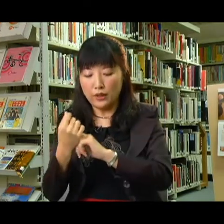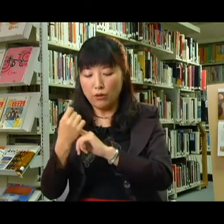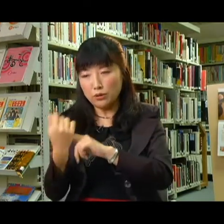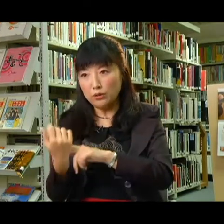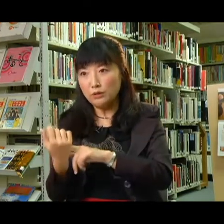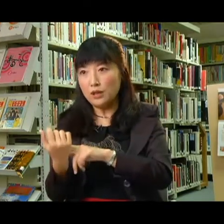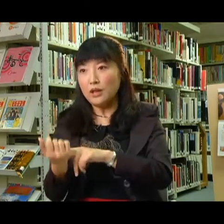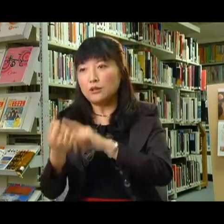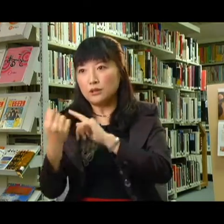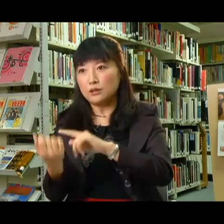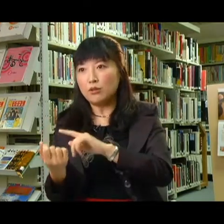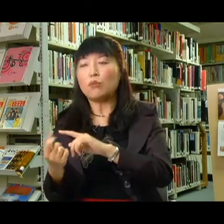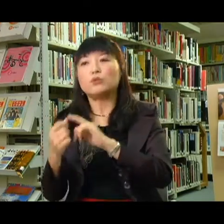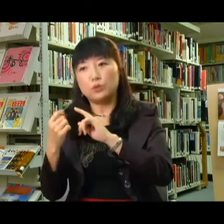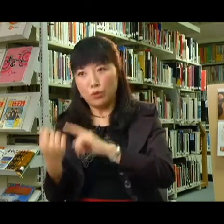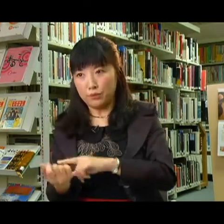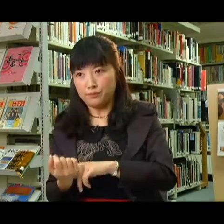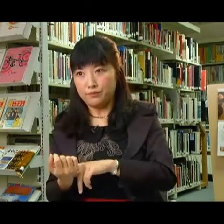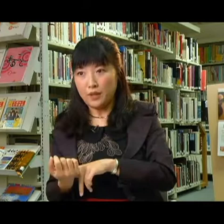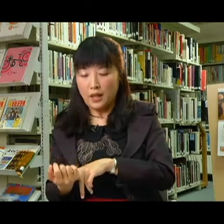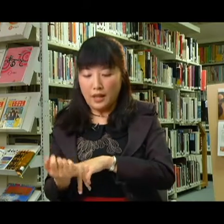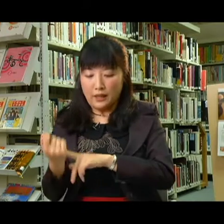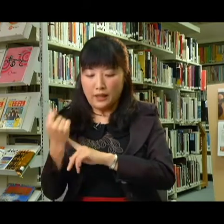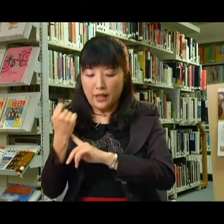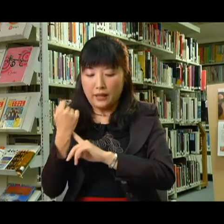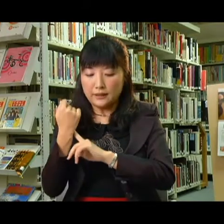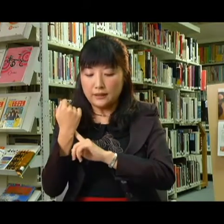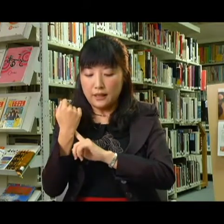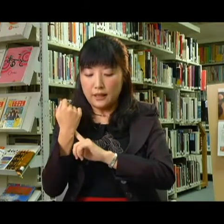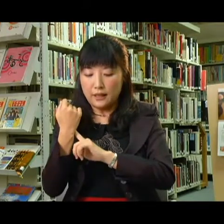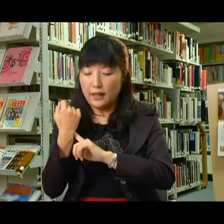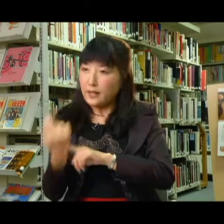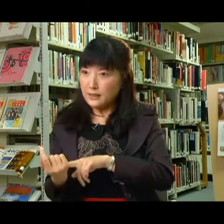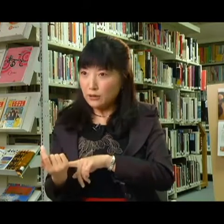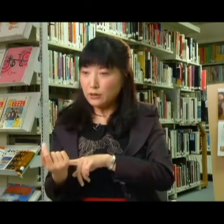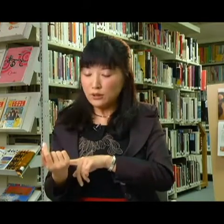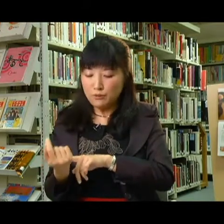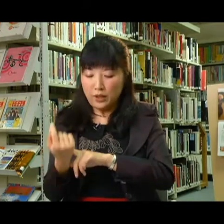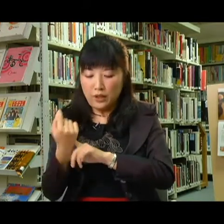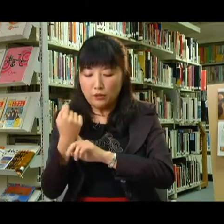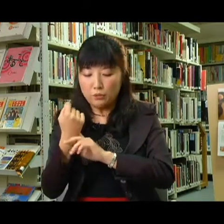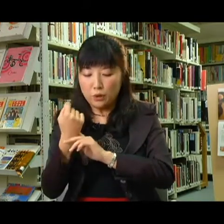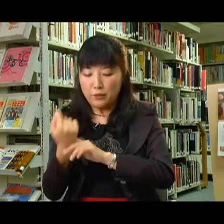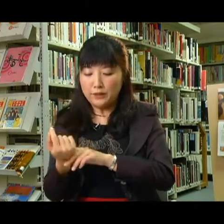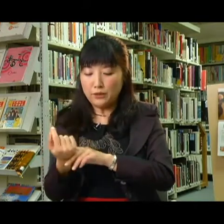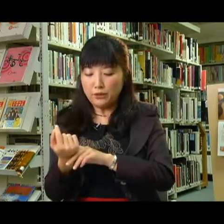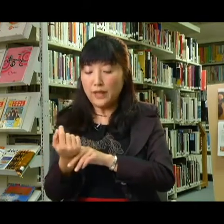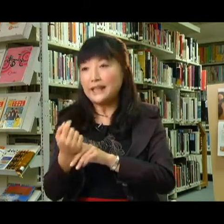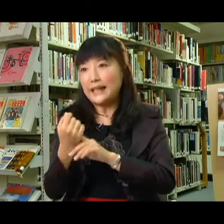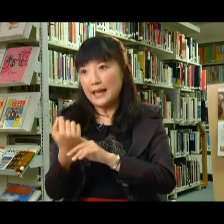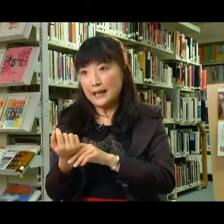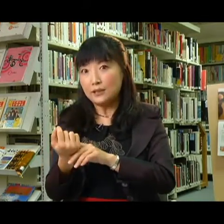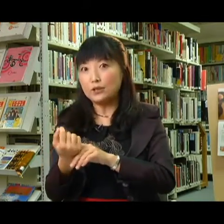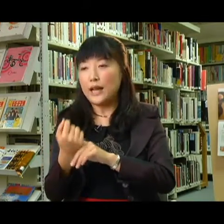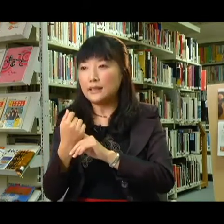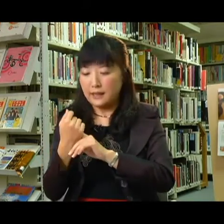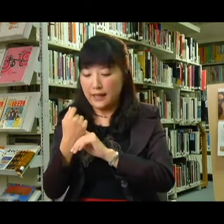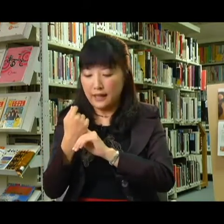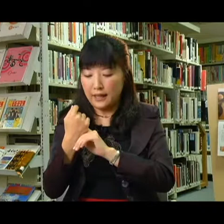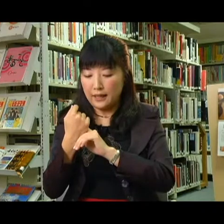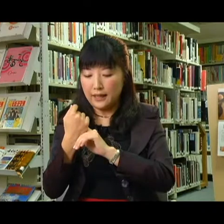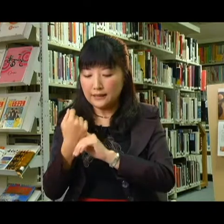tenemos otro curso con tutor. Y en este curso, un profesor guiará